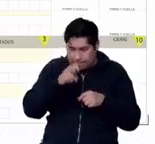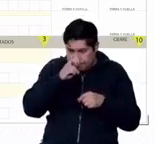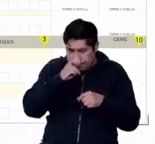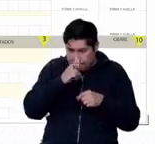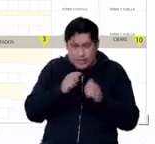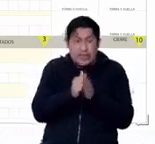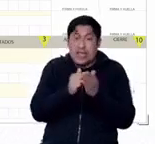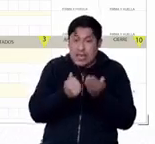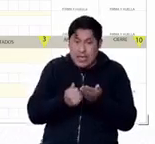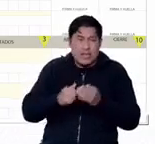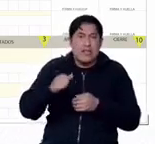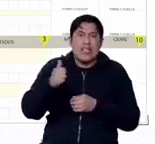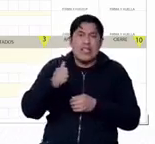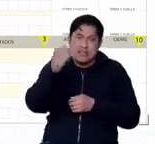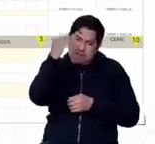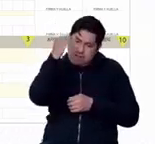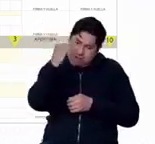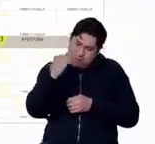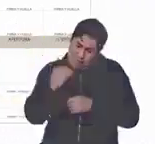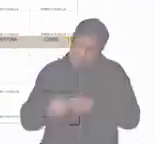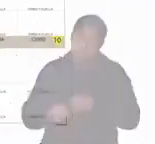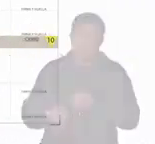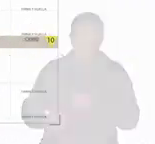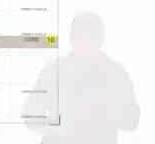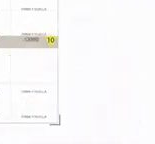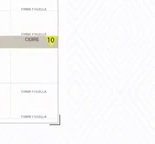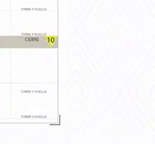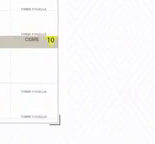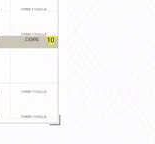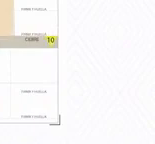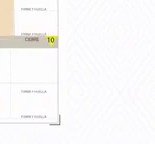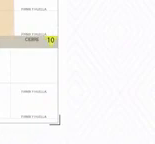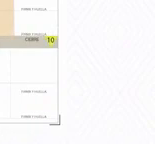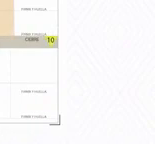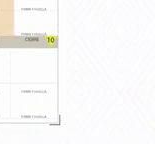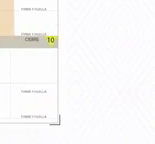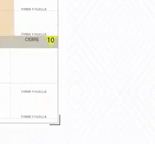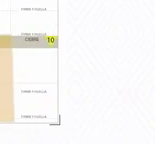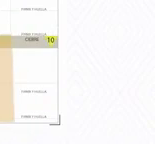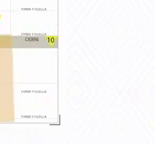seguridad. El acta electoral tiene 10 secciones.